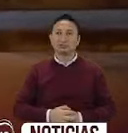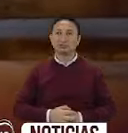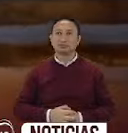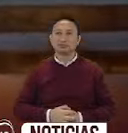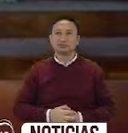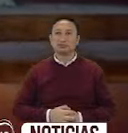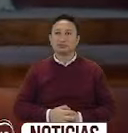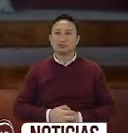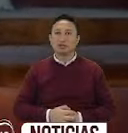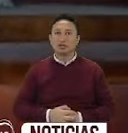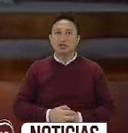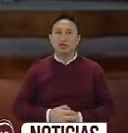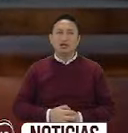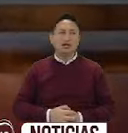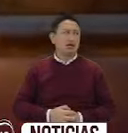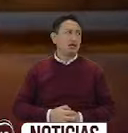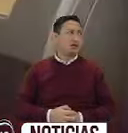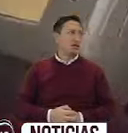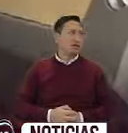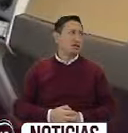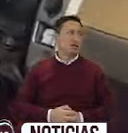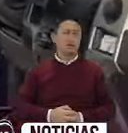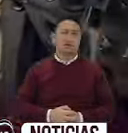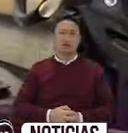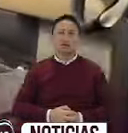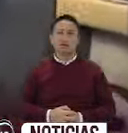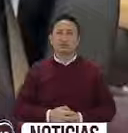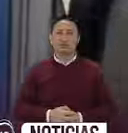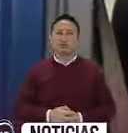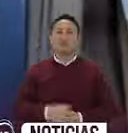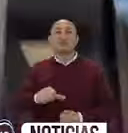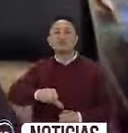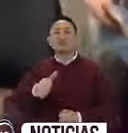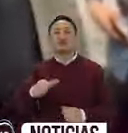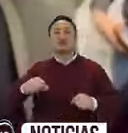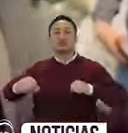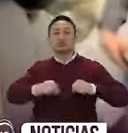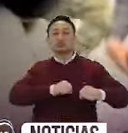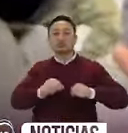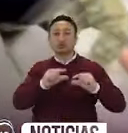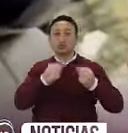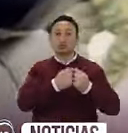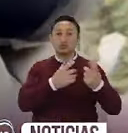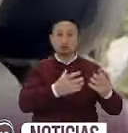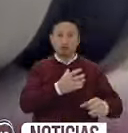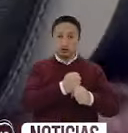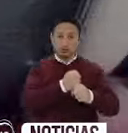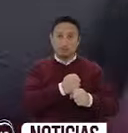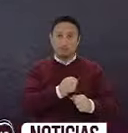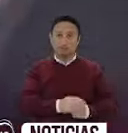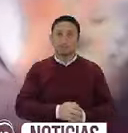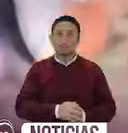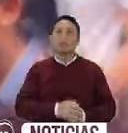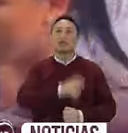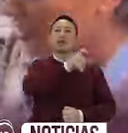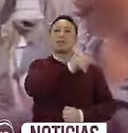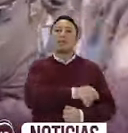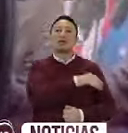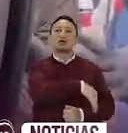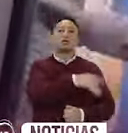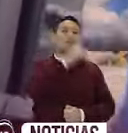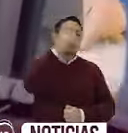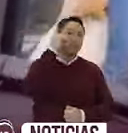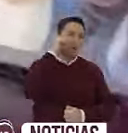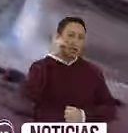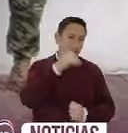glúteo, pero se encuentra estable. En otro operativo del bloque de seguridad, lograron la captura de un objetivo de